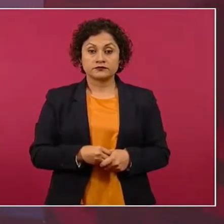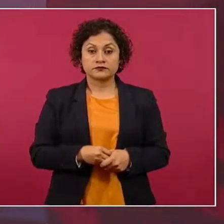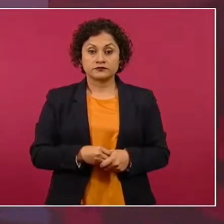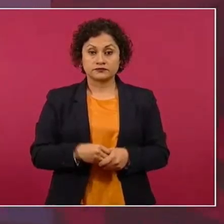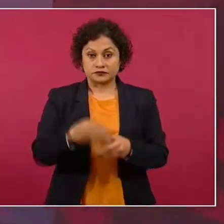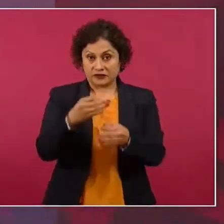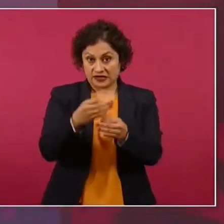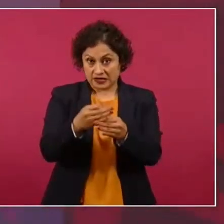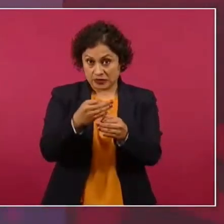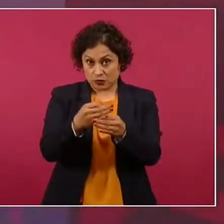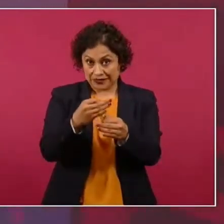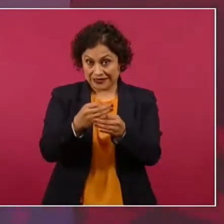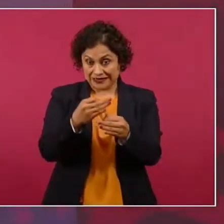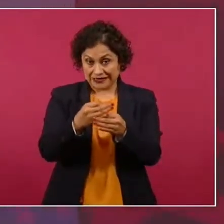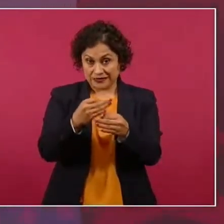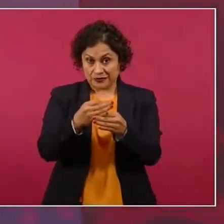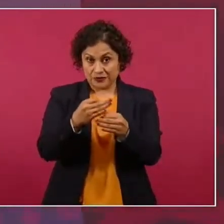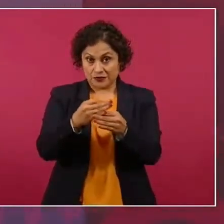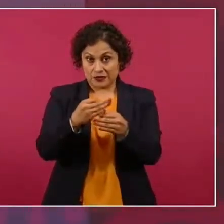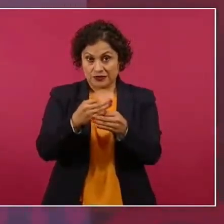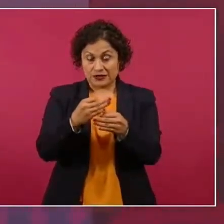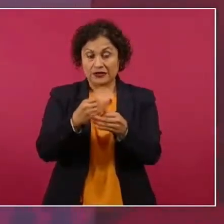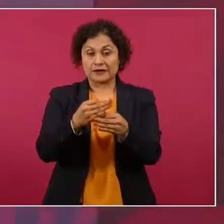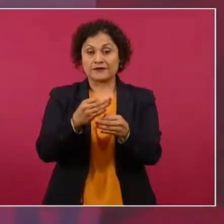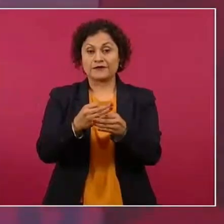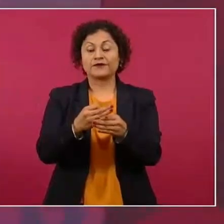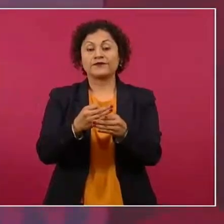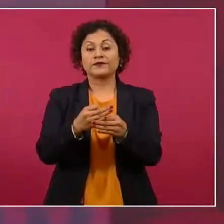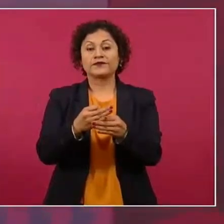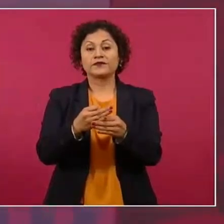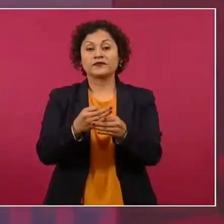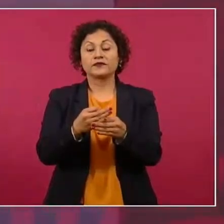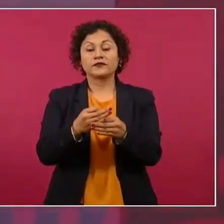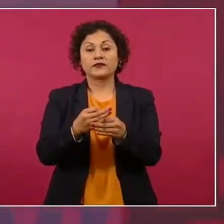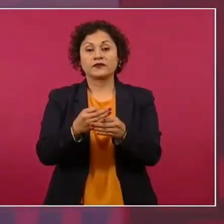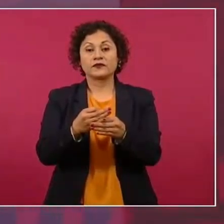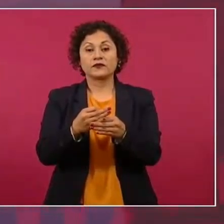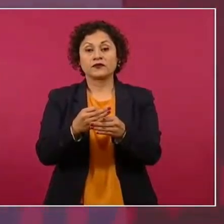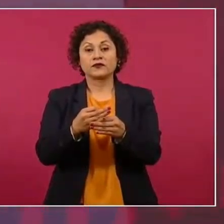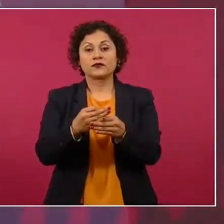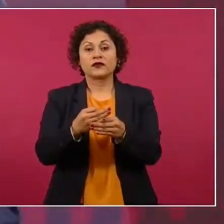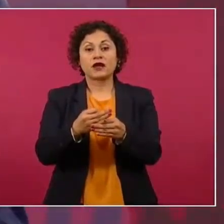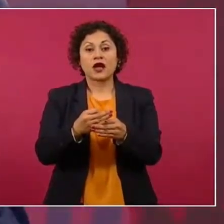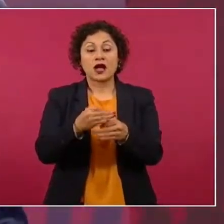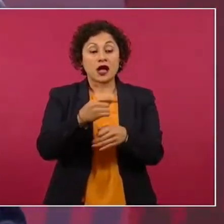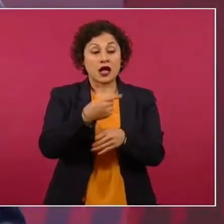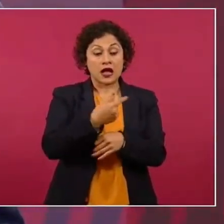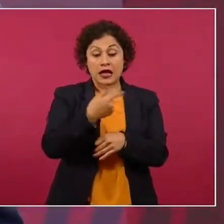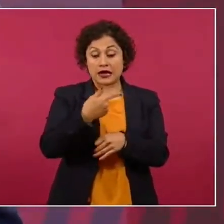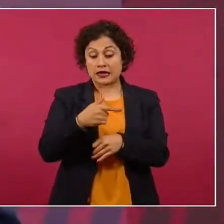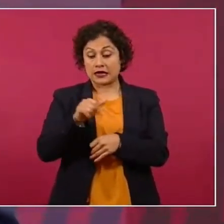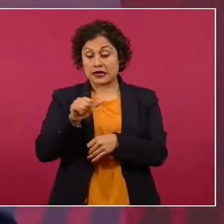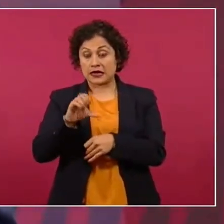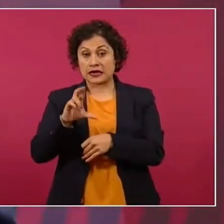de descongelar las cuentas de la esposa de García Luna,